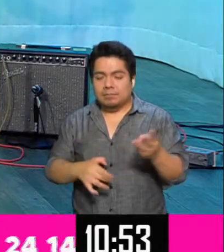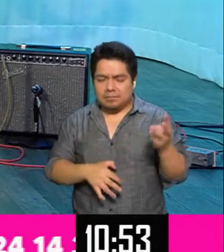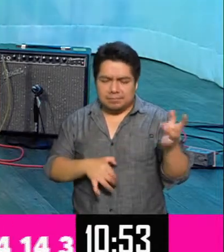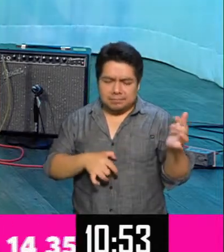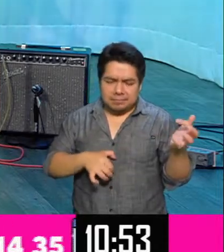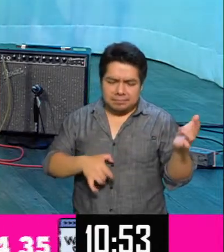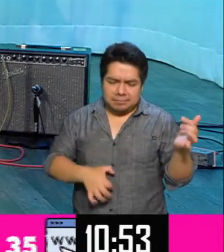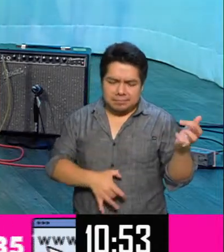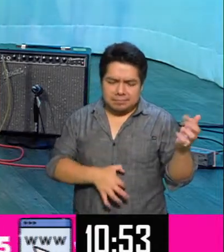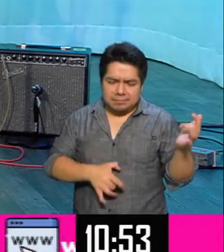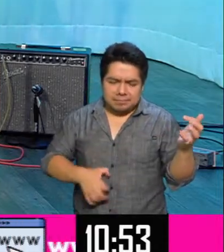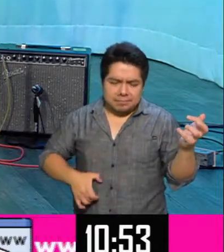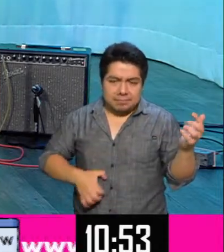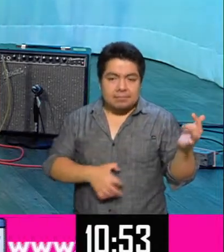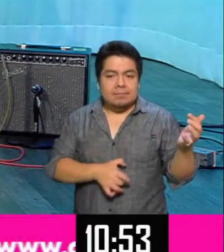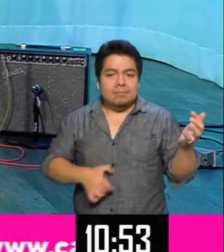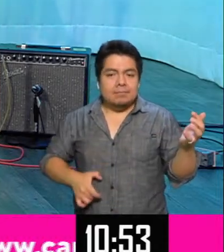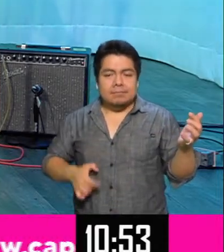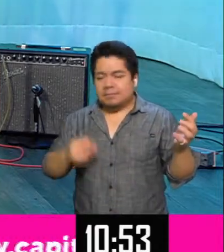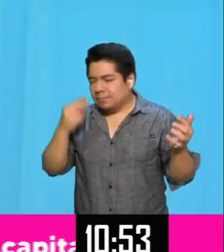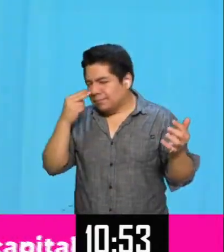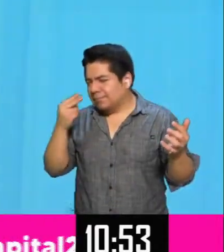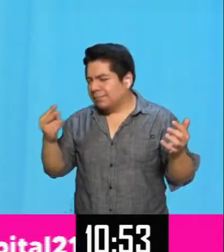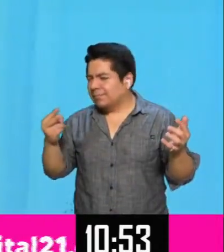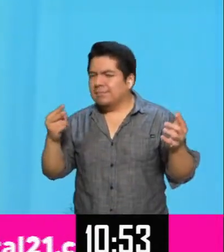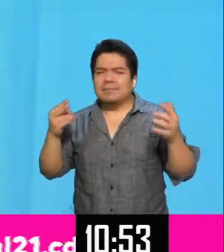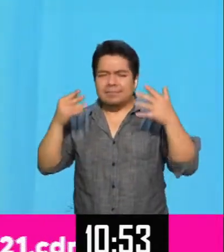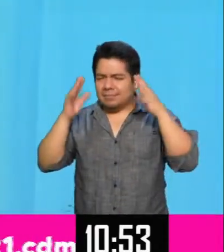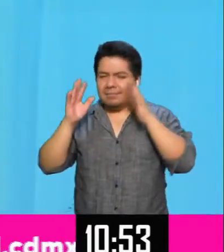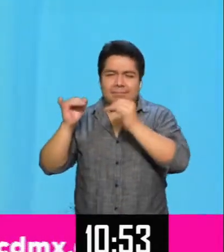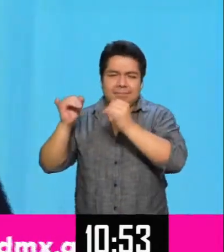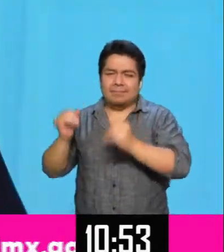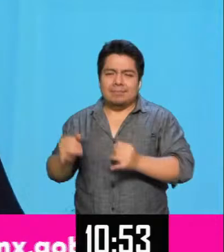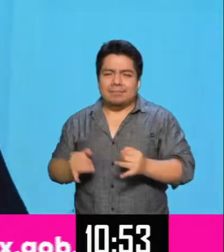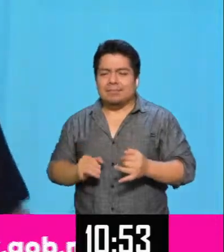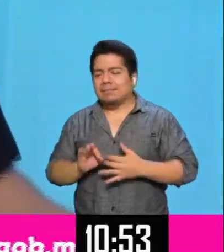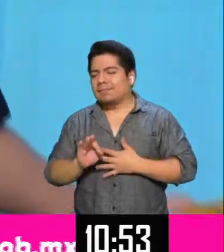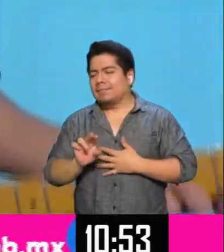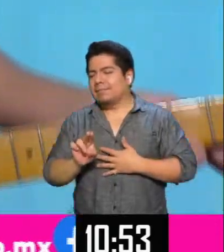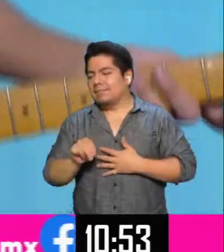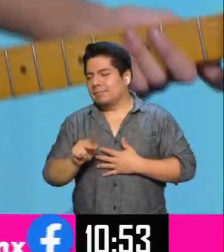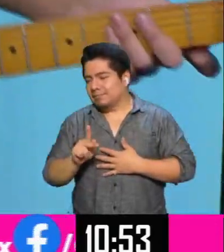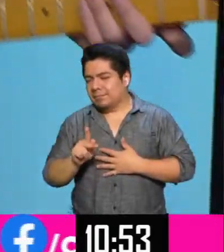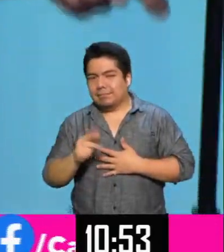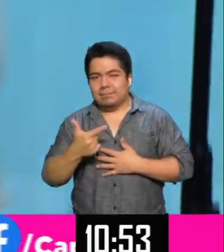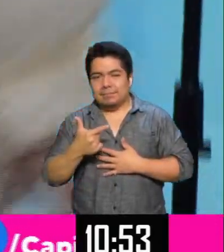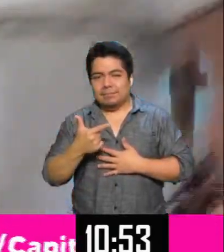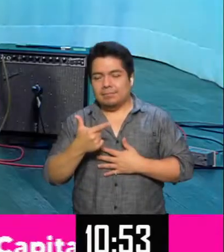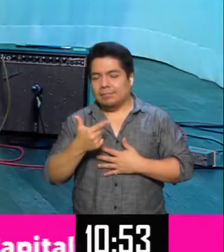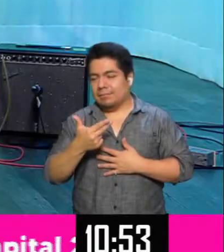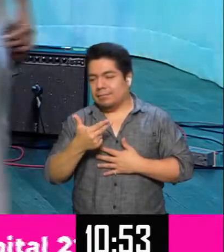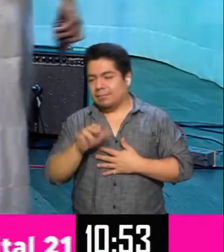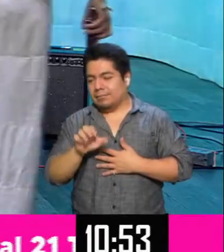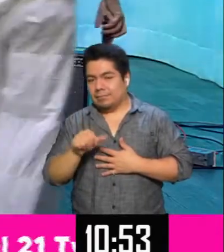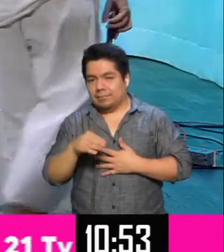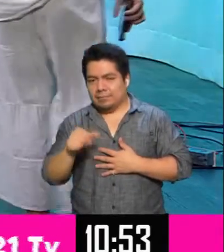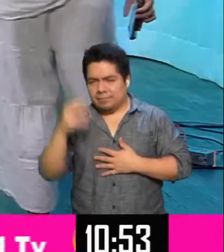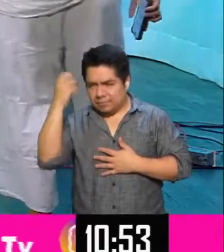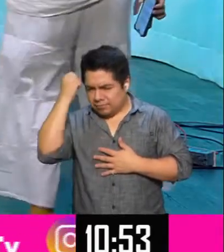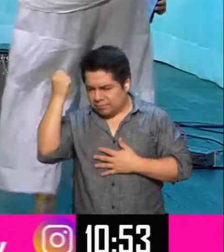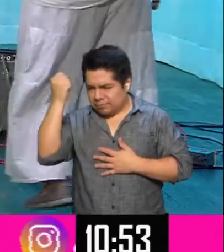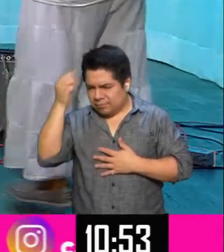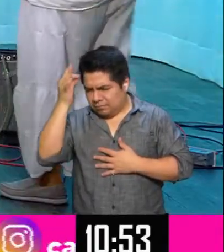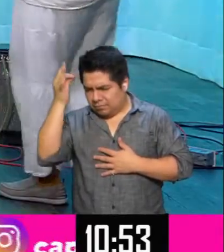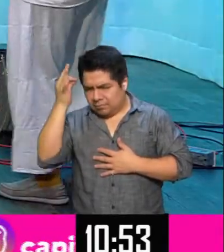guitarra, miren, nada más. Mire, ya con el puro look, usted ya sabe que toca funk. Germán. Germán. No es peluca, ¿verdad, Germán?